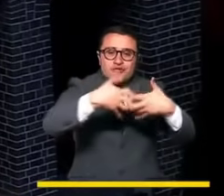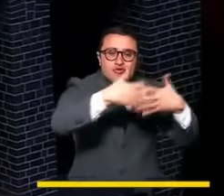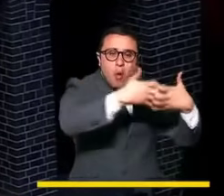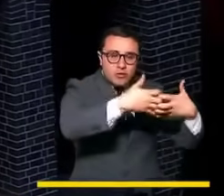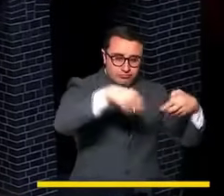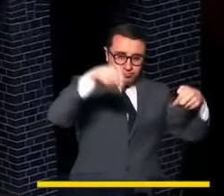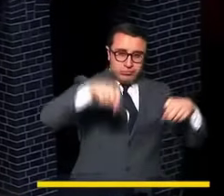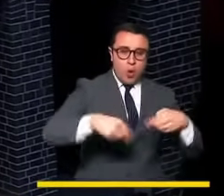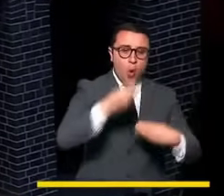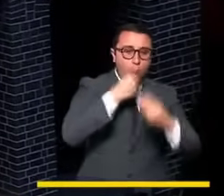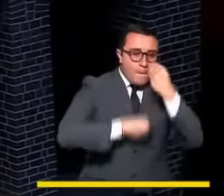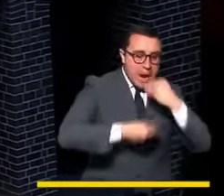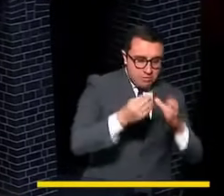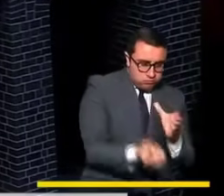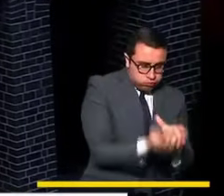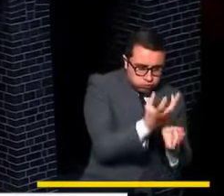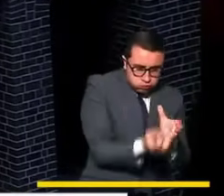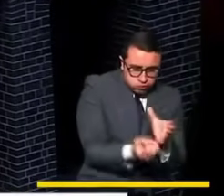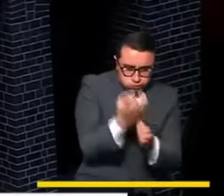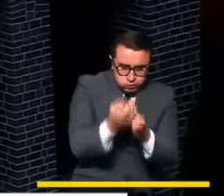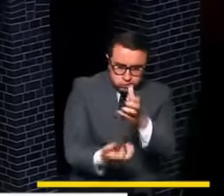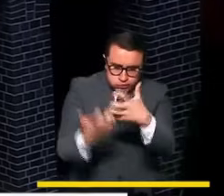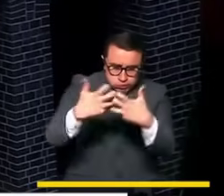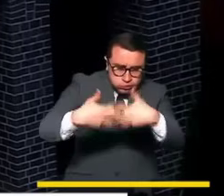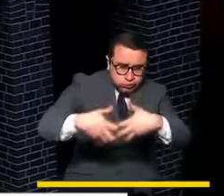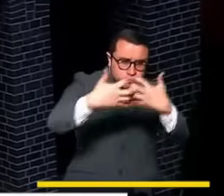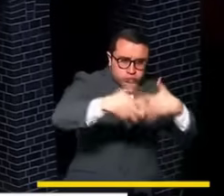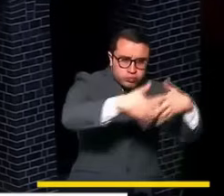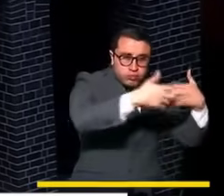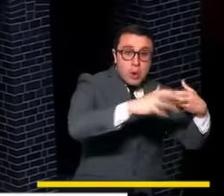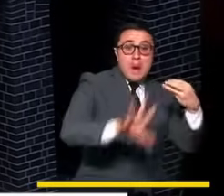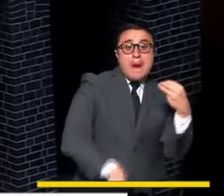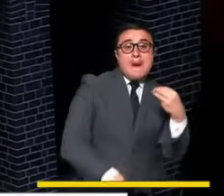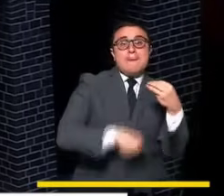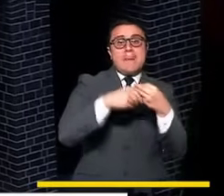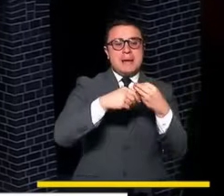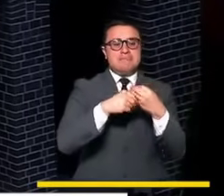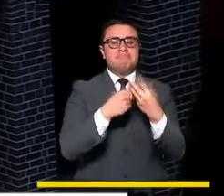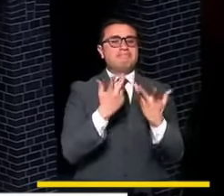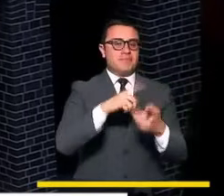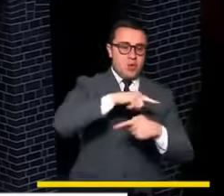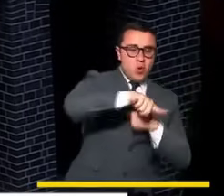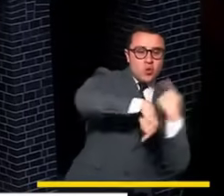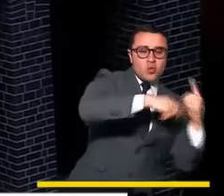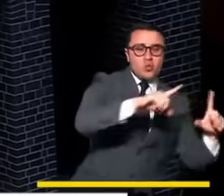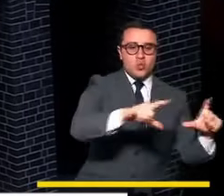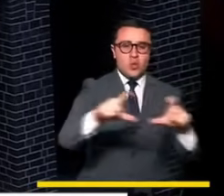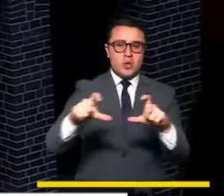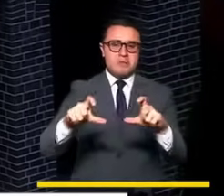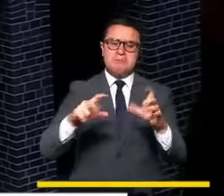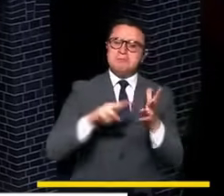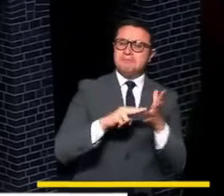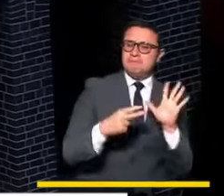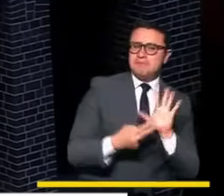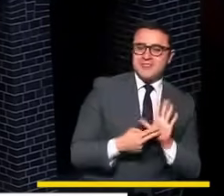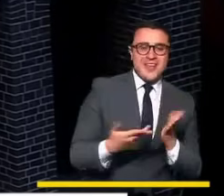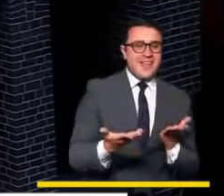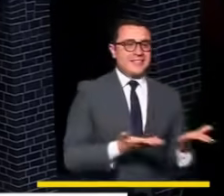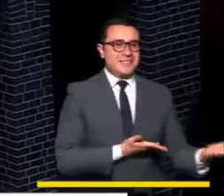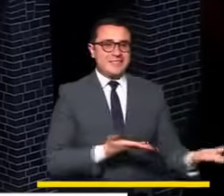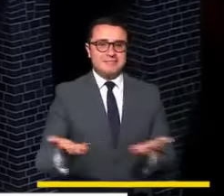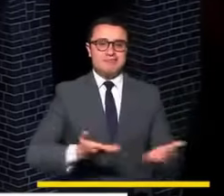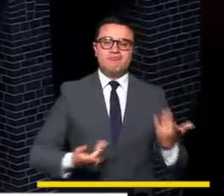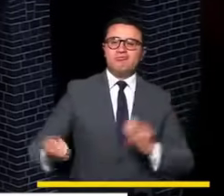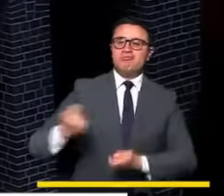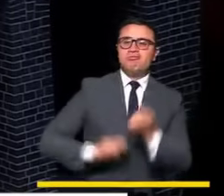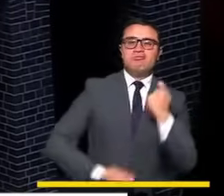industrializarnos. Y turismo, fue lo que dijimos. Turismo es la venta de un servicio, en cierta forma es la atracción de una